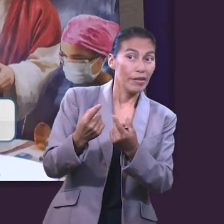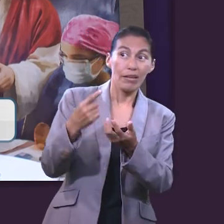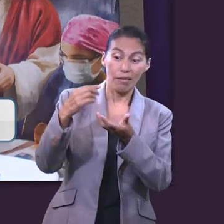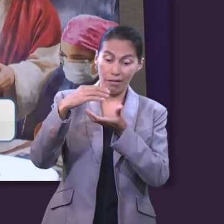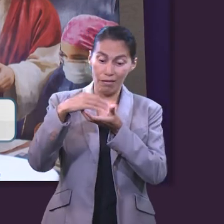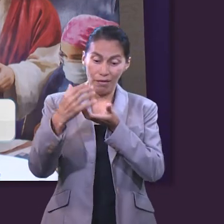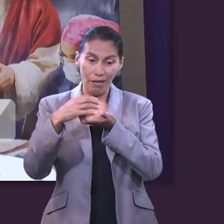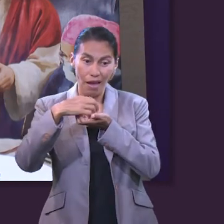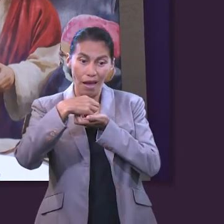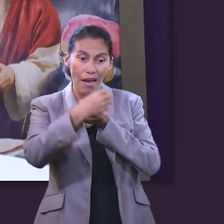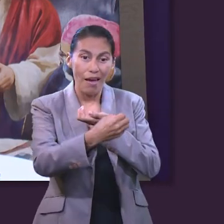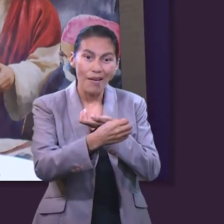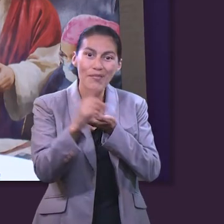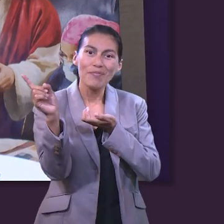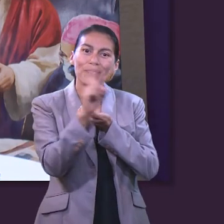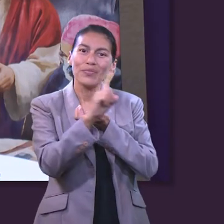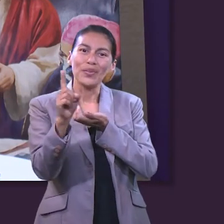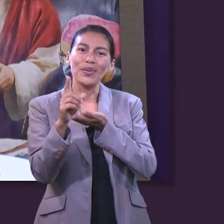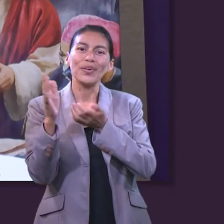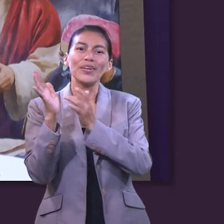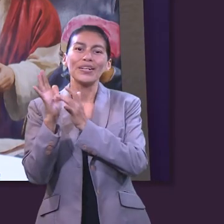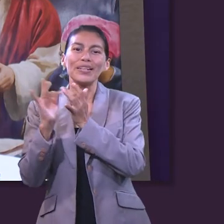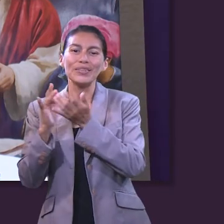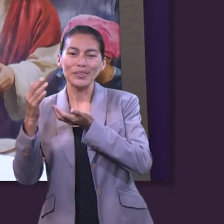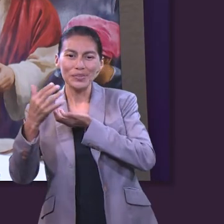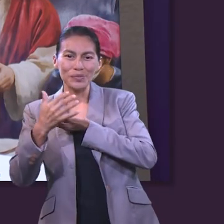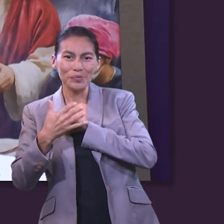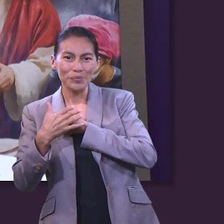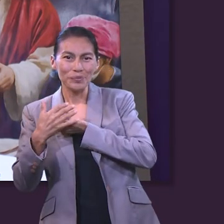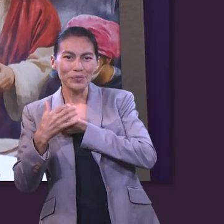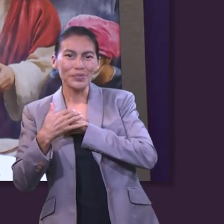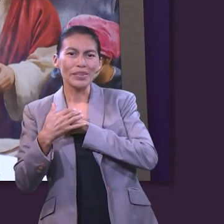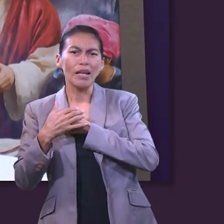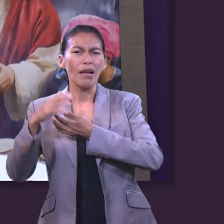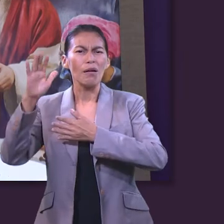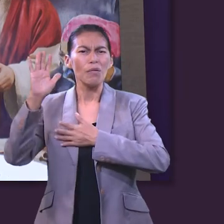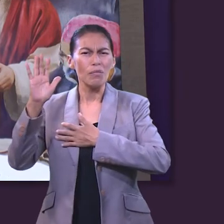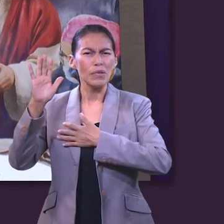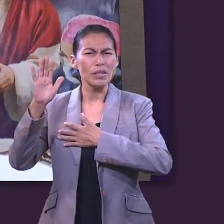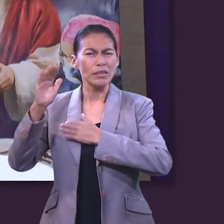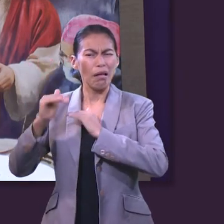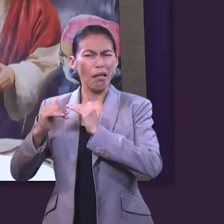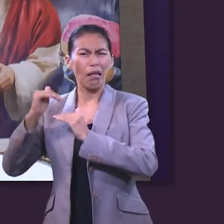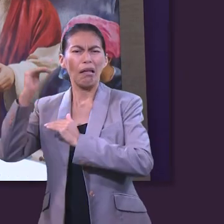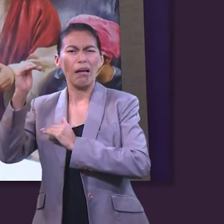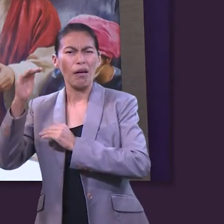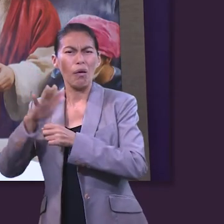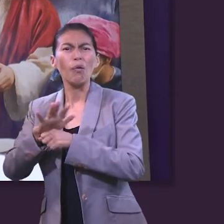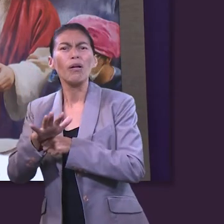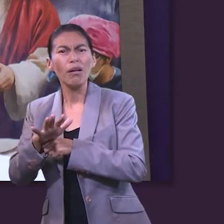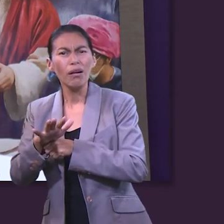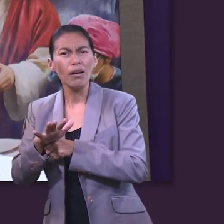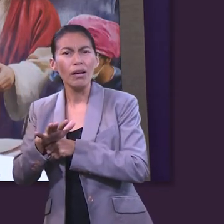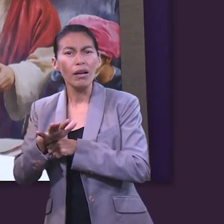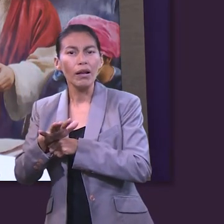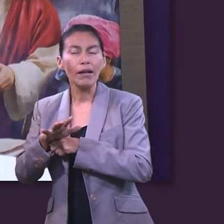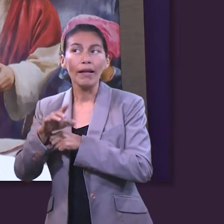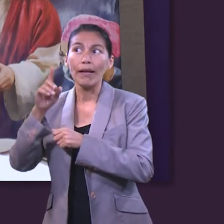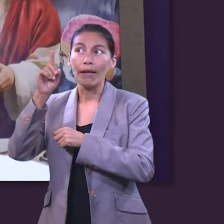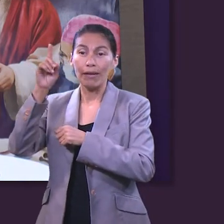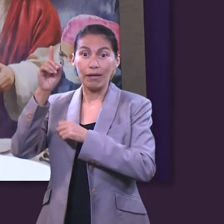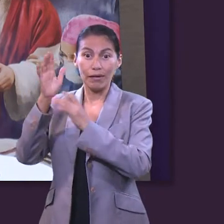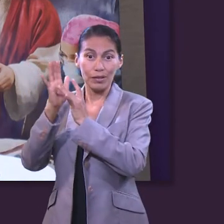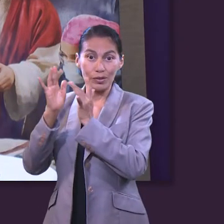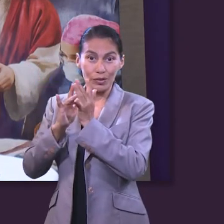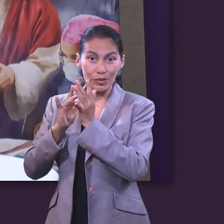nadie las arrebatará de mi mano. ¿Cuál es la gran promesa? La gran promesa no solamente